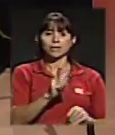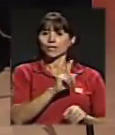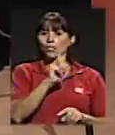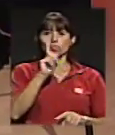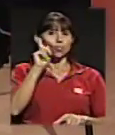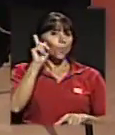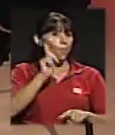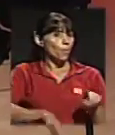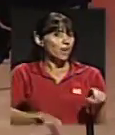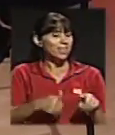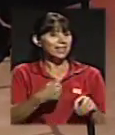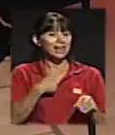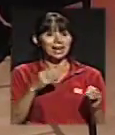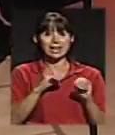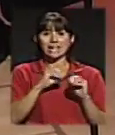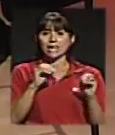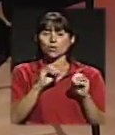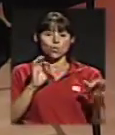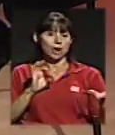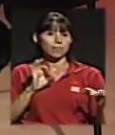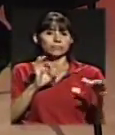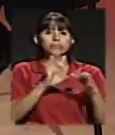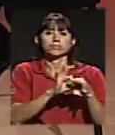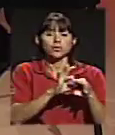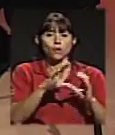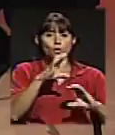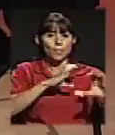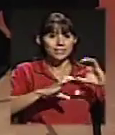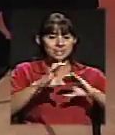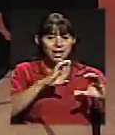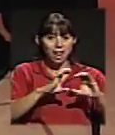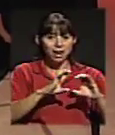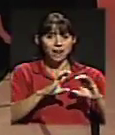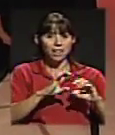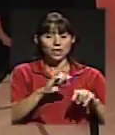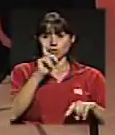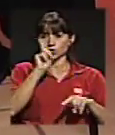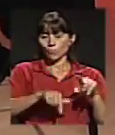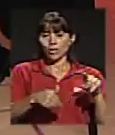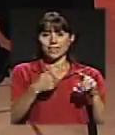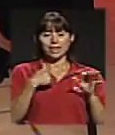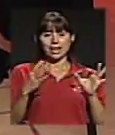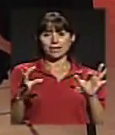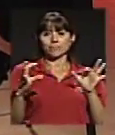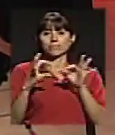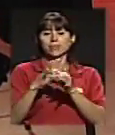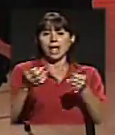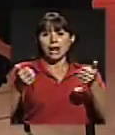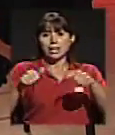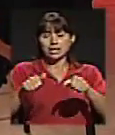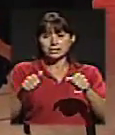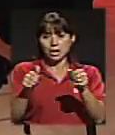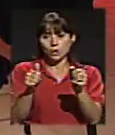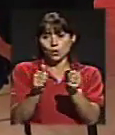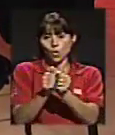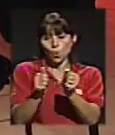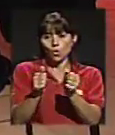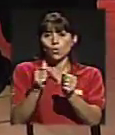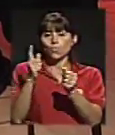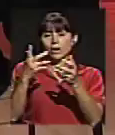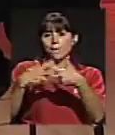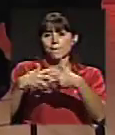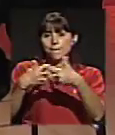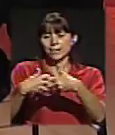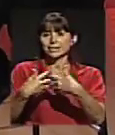tipo de fusión comercial ni de alianza con un operador que tenga un título habilitante en Costa